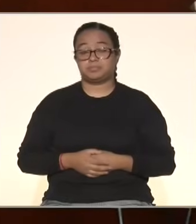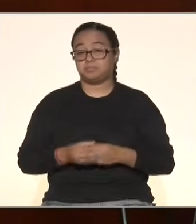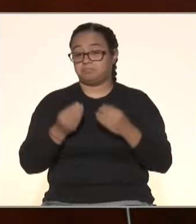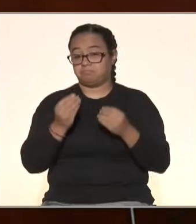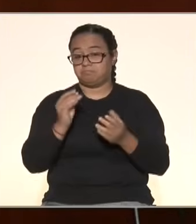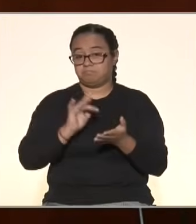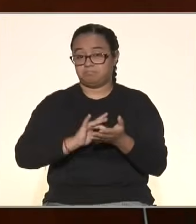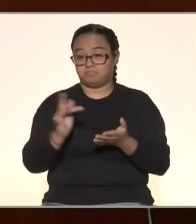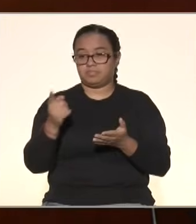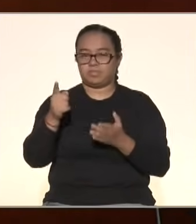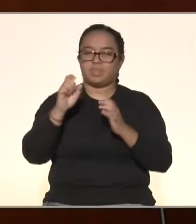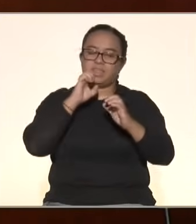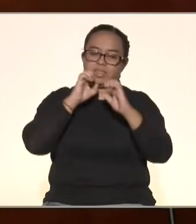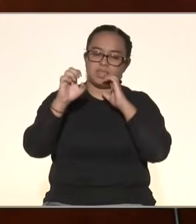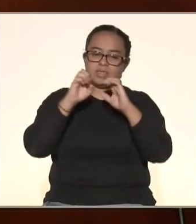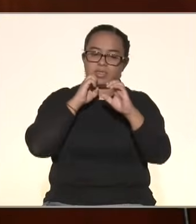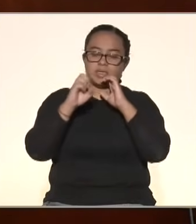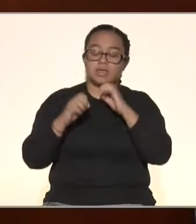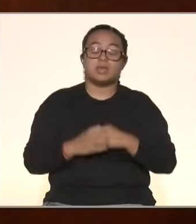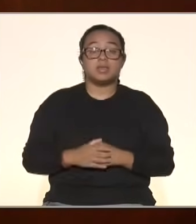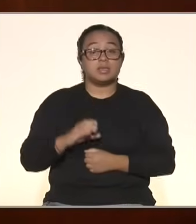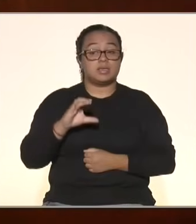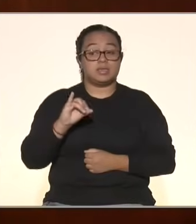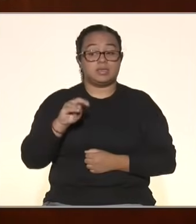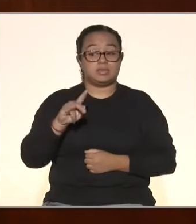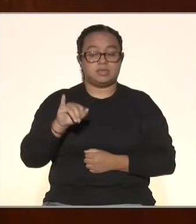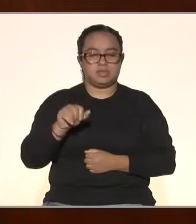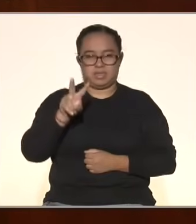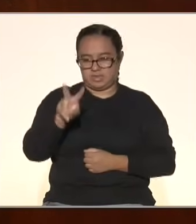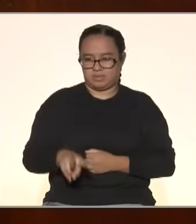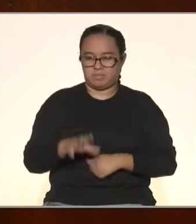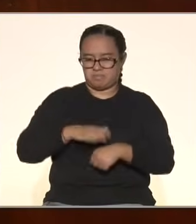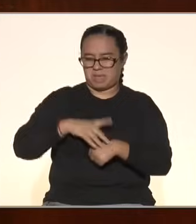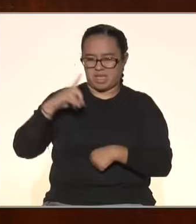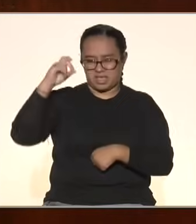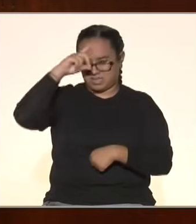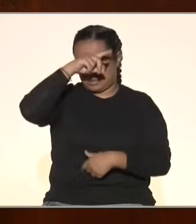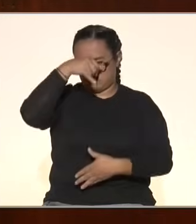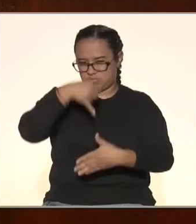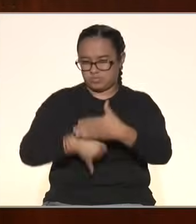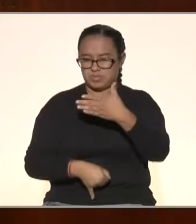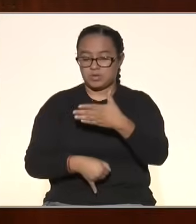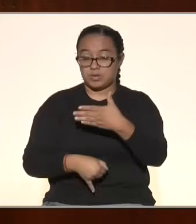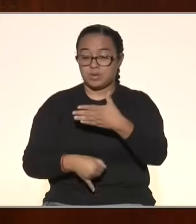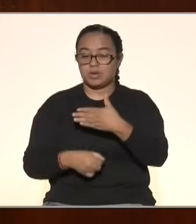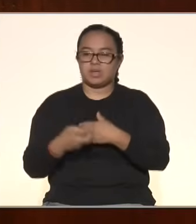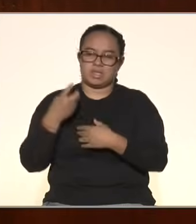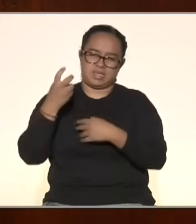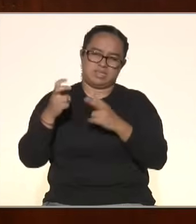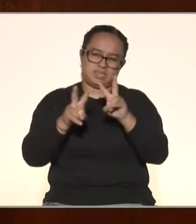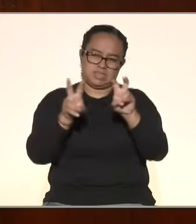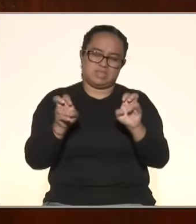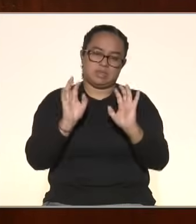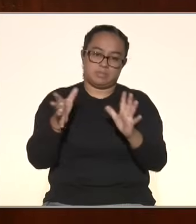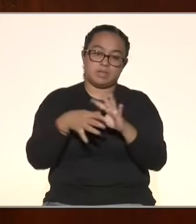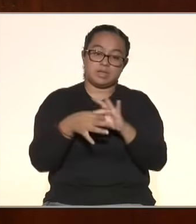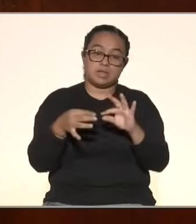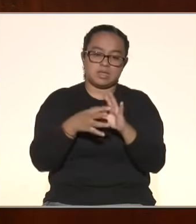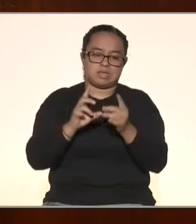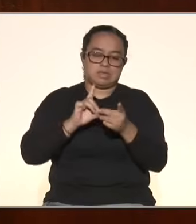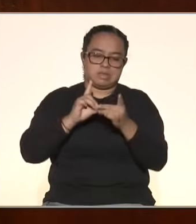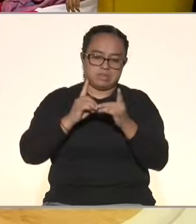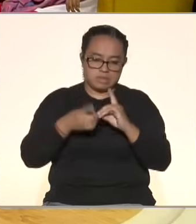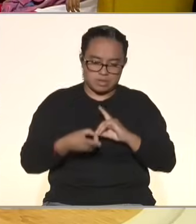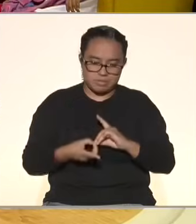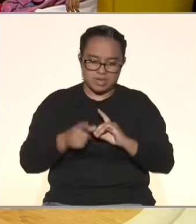Muchísimas gracias por esta entrevista. Y Cintia, creo que es mucho más complejo, ¿no? O sea, obviamente estamos viendo este tema que ya vimos de la